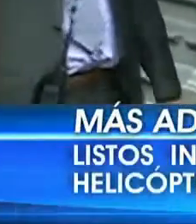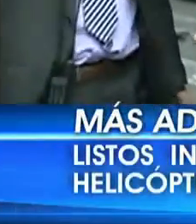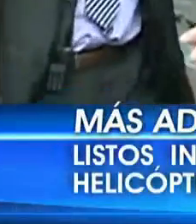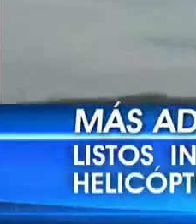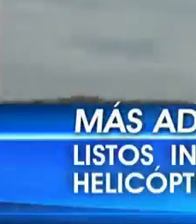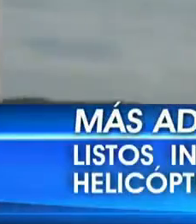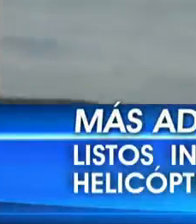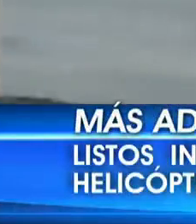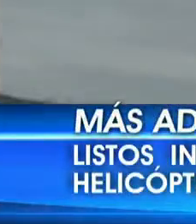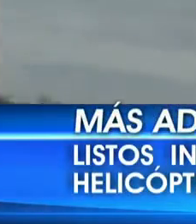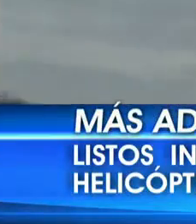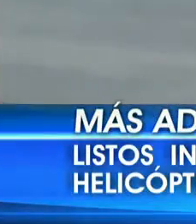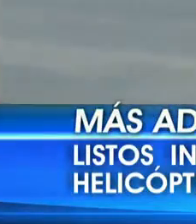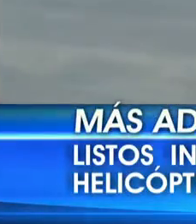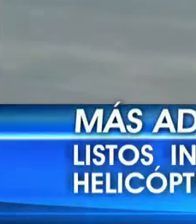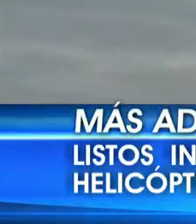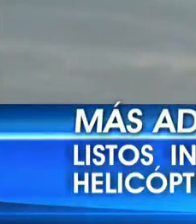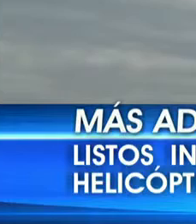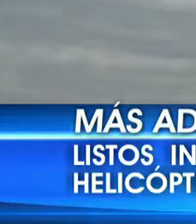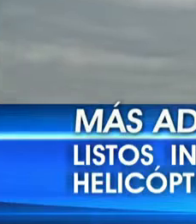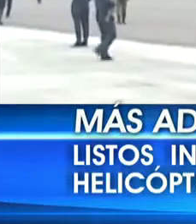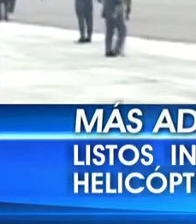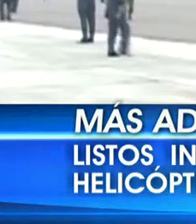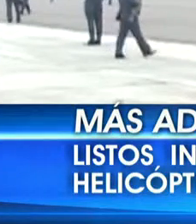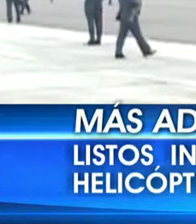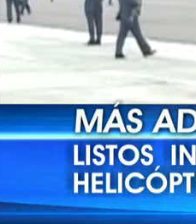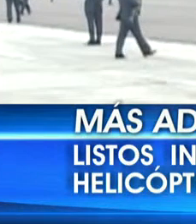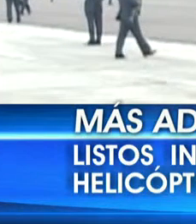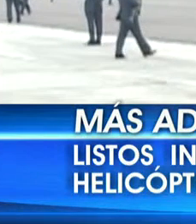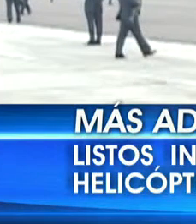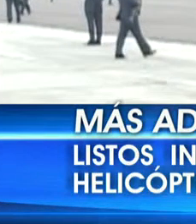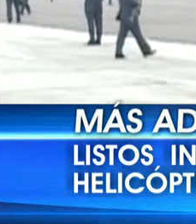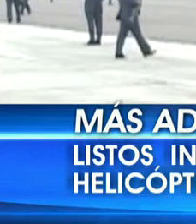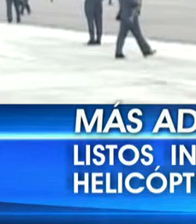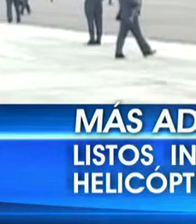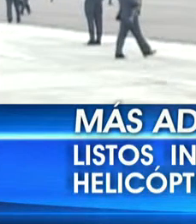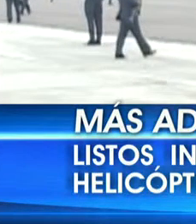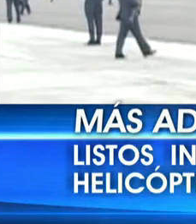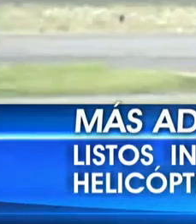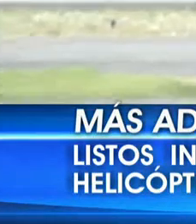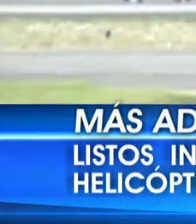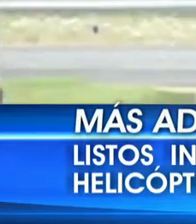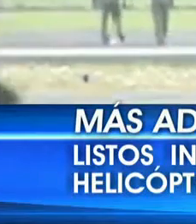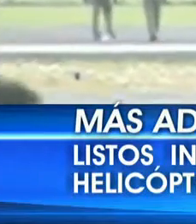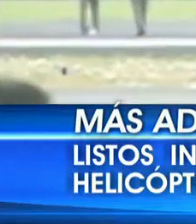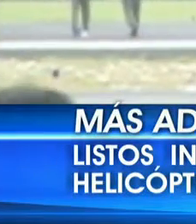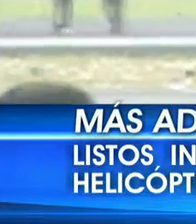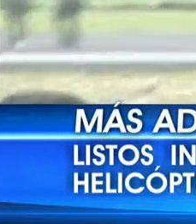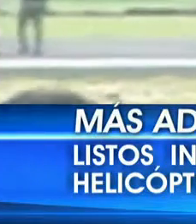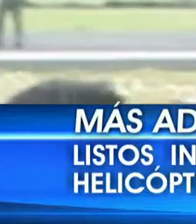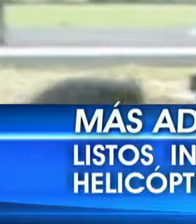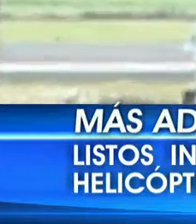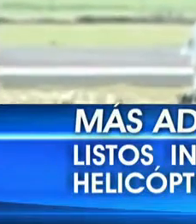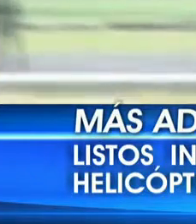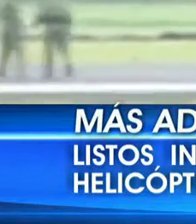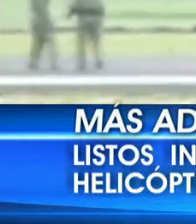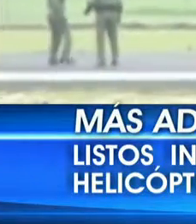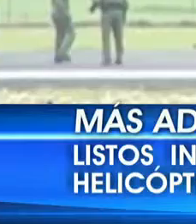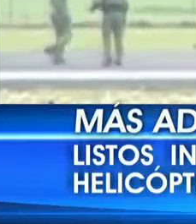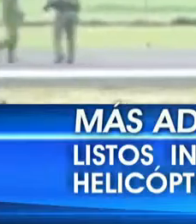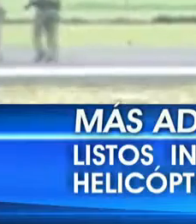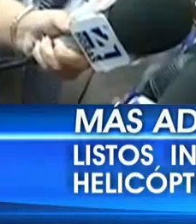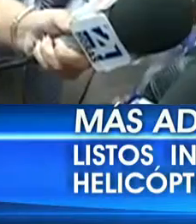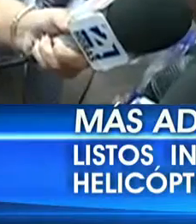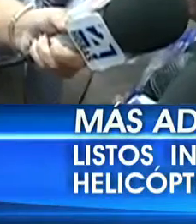Atención amigos, más adelante el ministro de Defensa anunció que están listos ya los informes técnicos sobre los accidentes de los helicópteros Druk. Conozcan